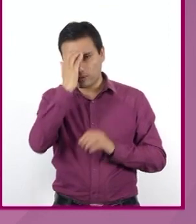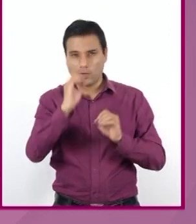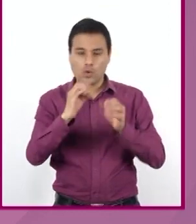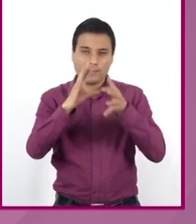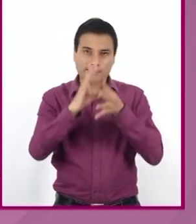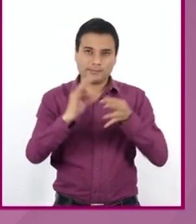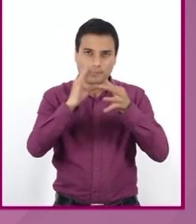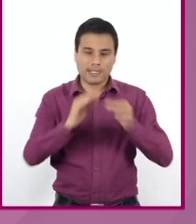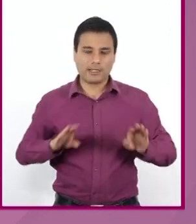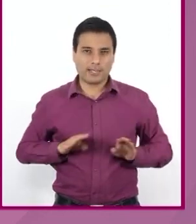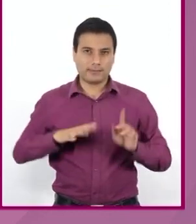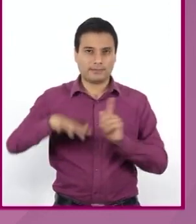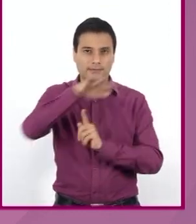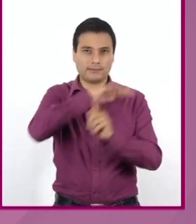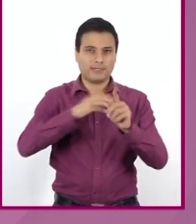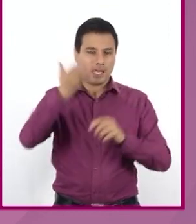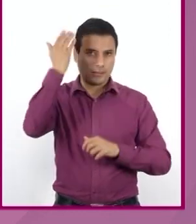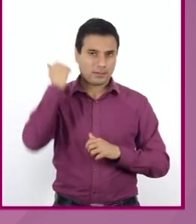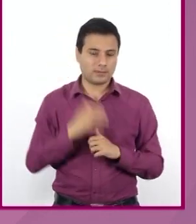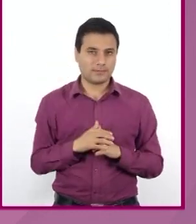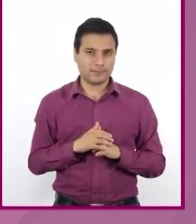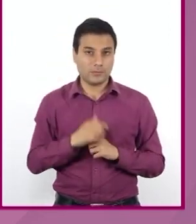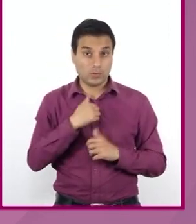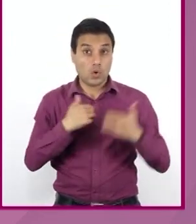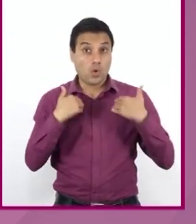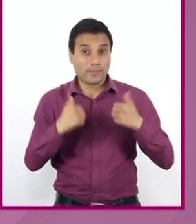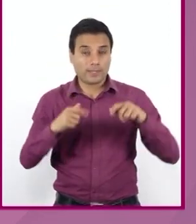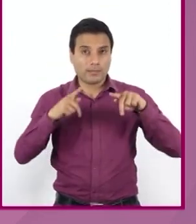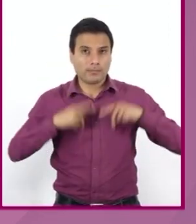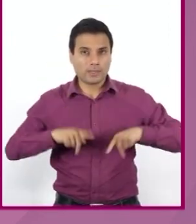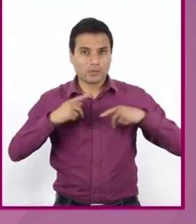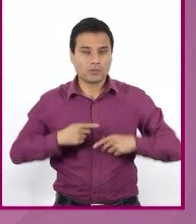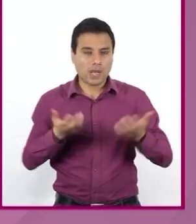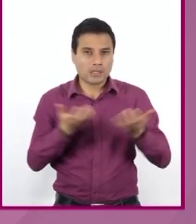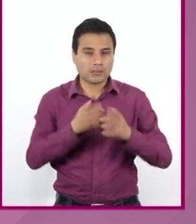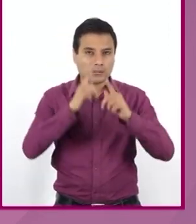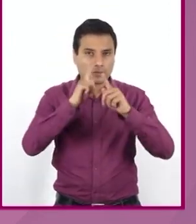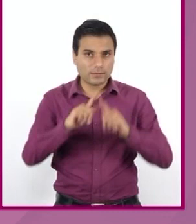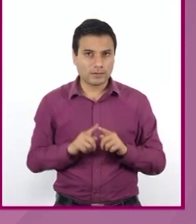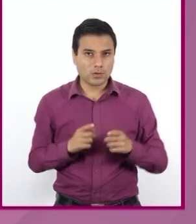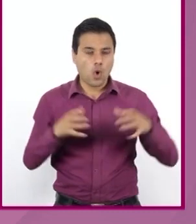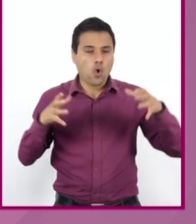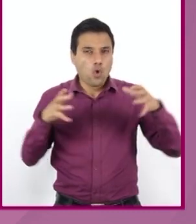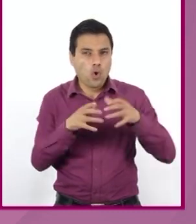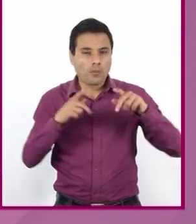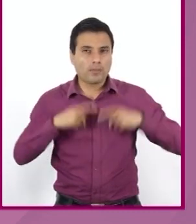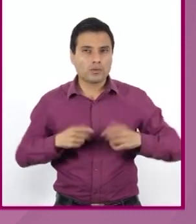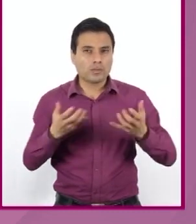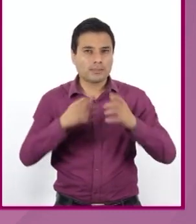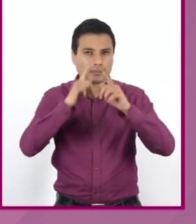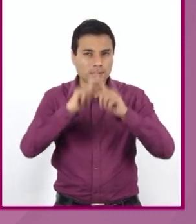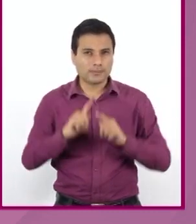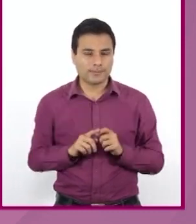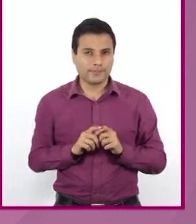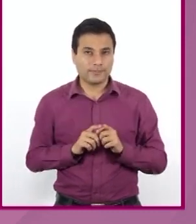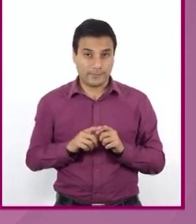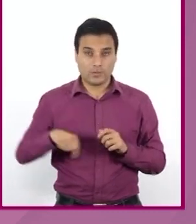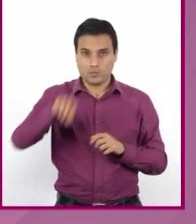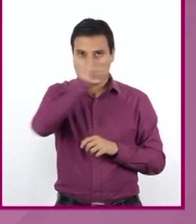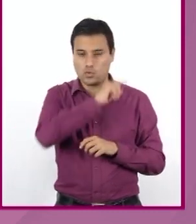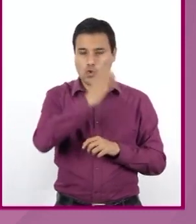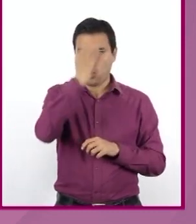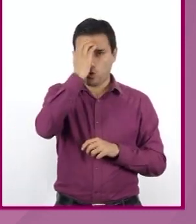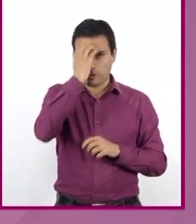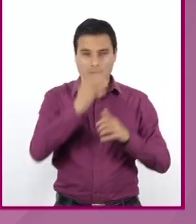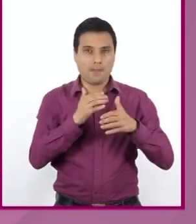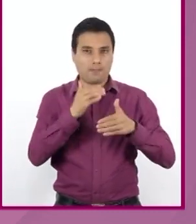de las sociedades pasadas, comprender las acciones de los individuos y grupos sociales en un tiempo determinado, y estar consciente de los